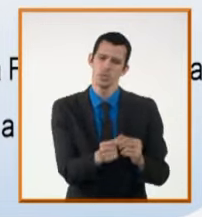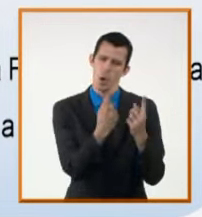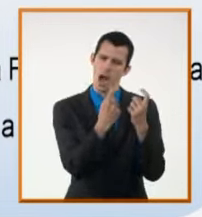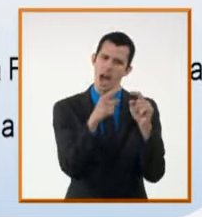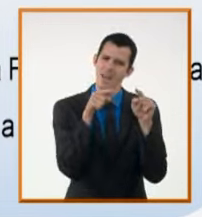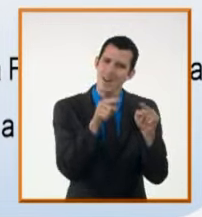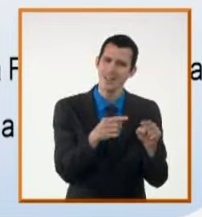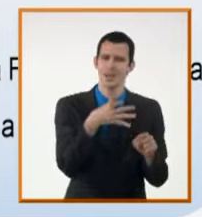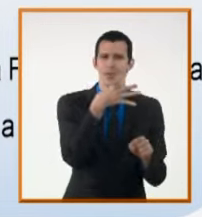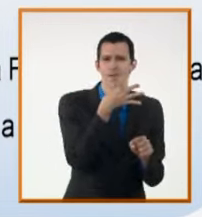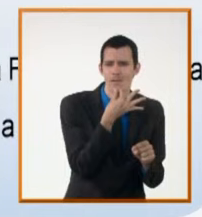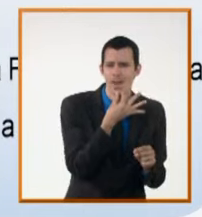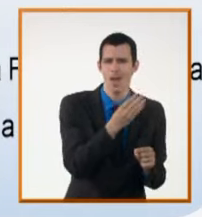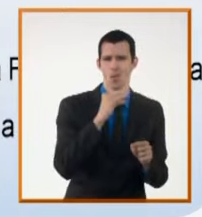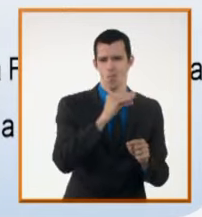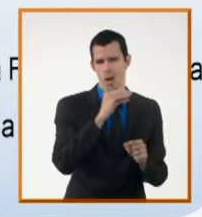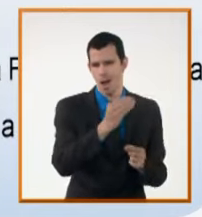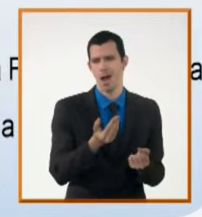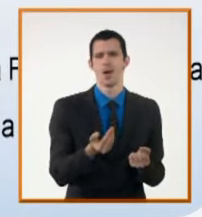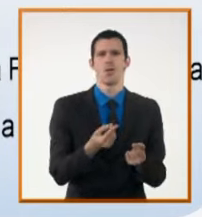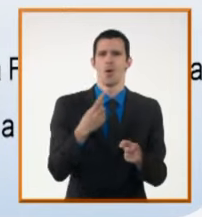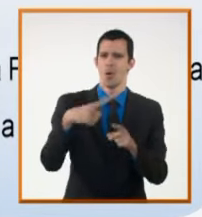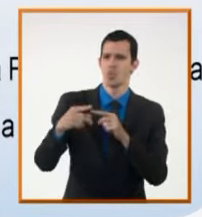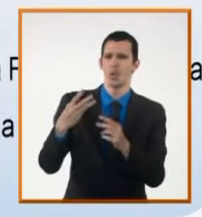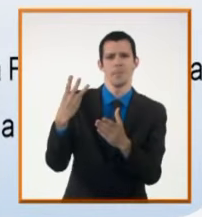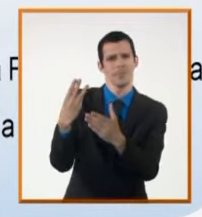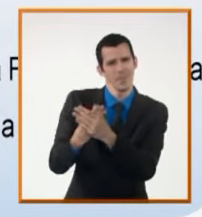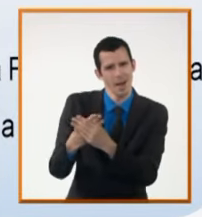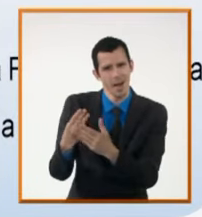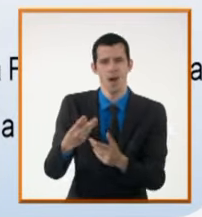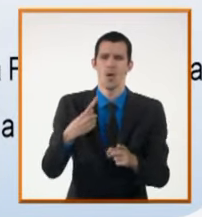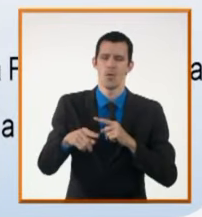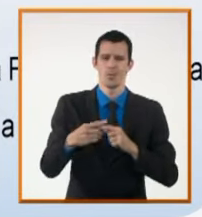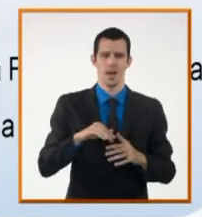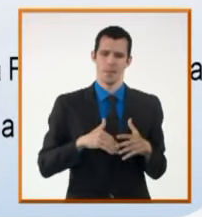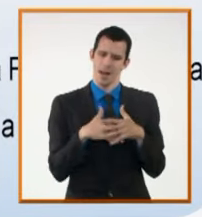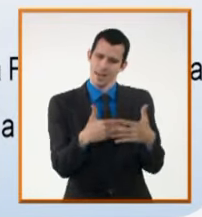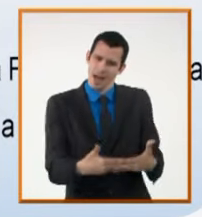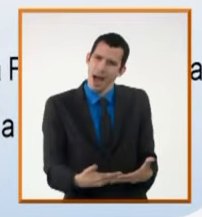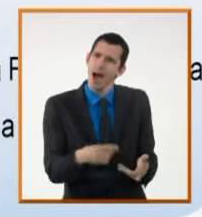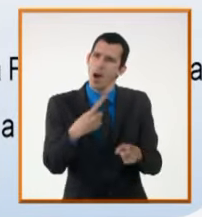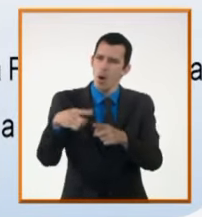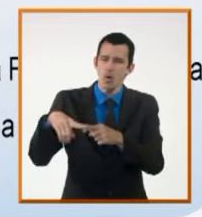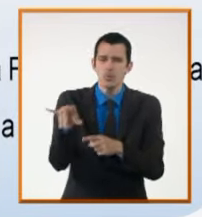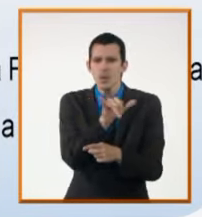mismo los que mucho tienen con los que muy poco tienen.